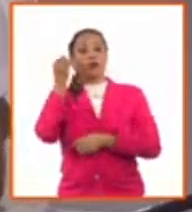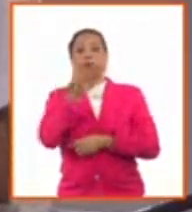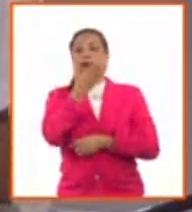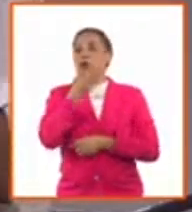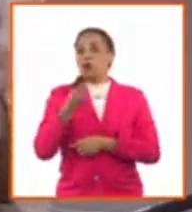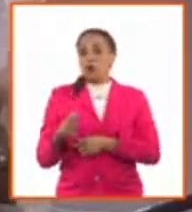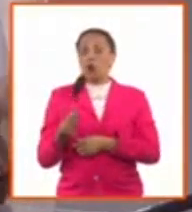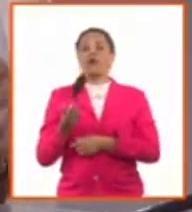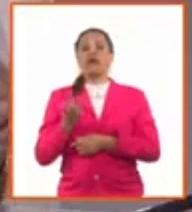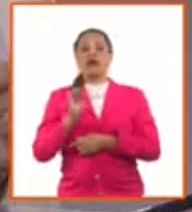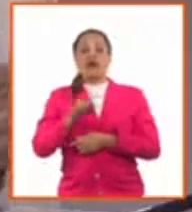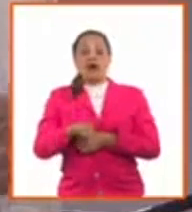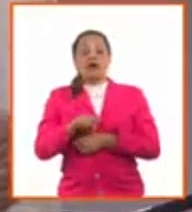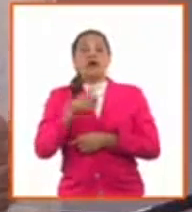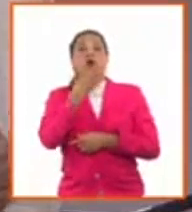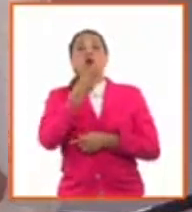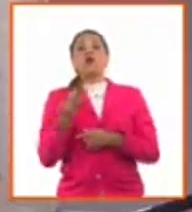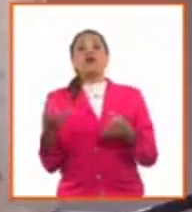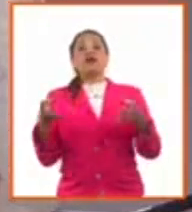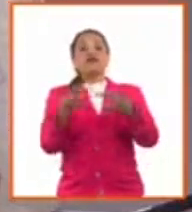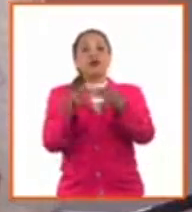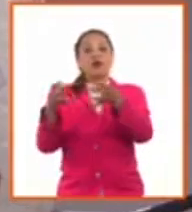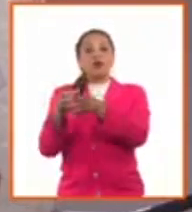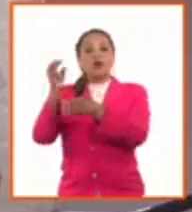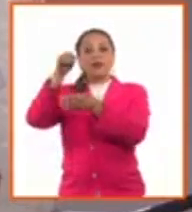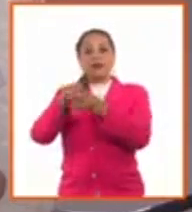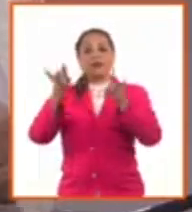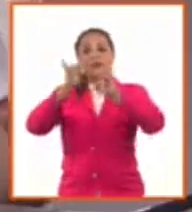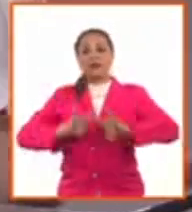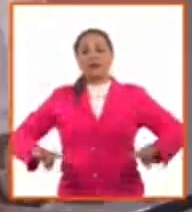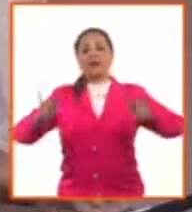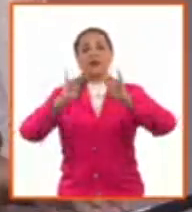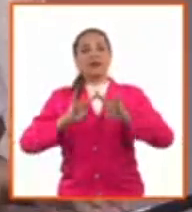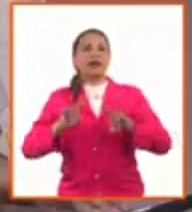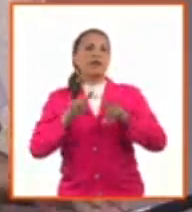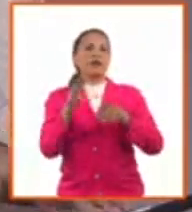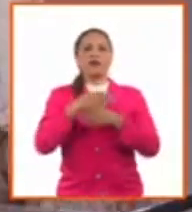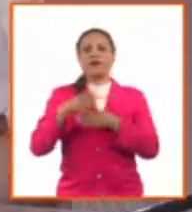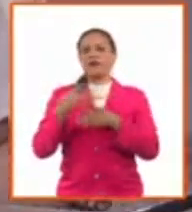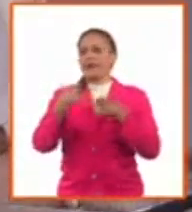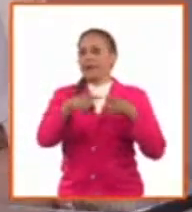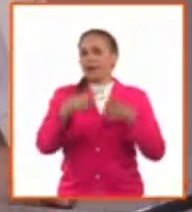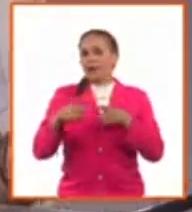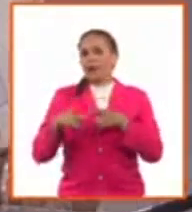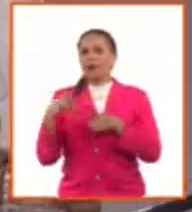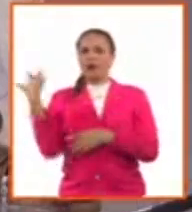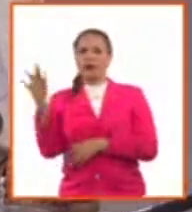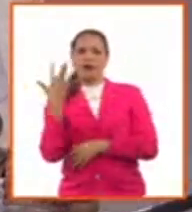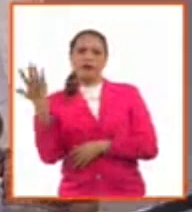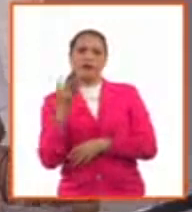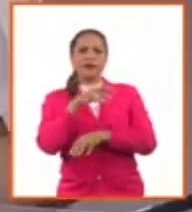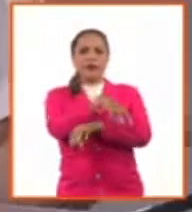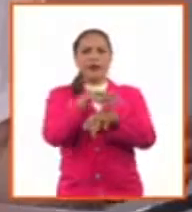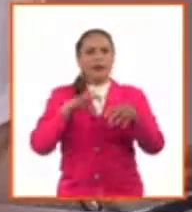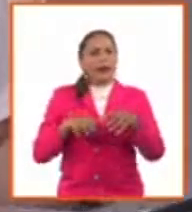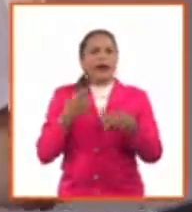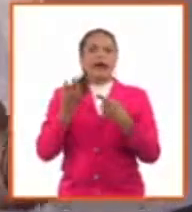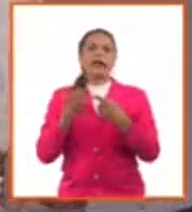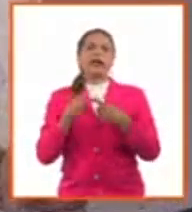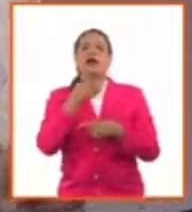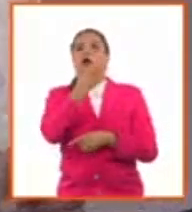estudiantes. Hablamos de jóvenes que hoy se agrupan en nuestras universidades por motivos ambientalistas,